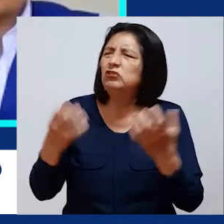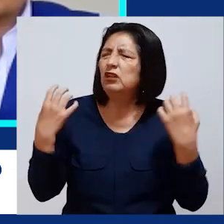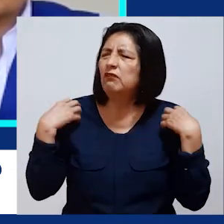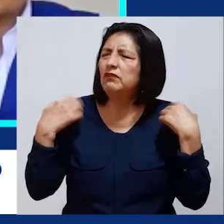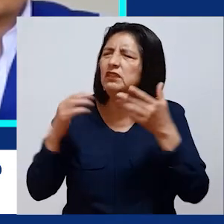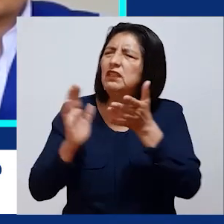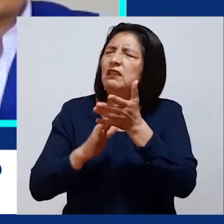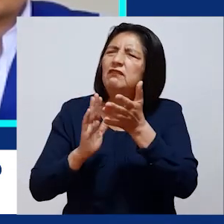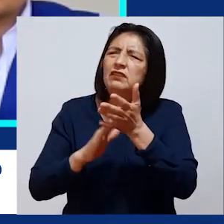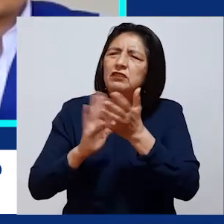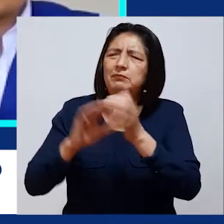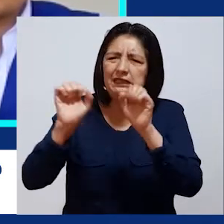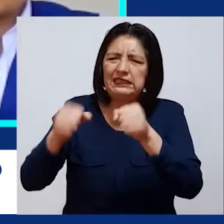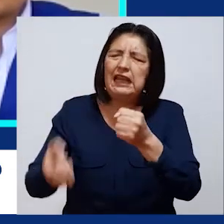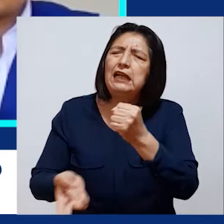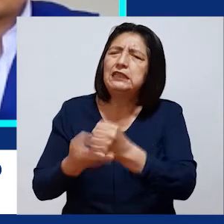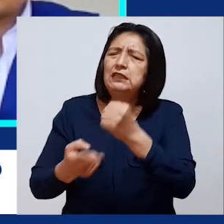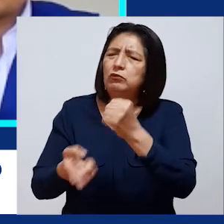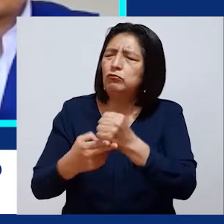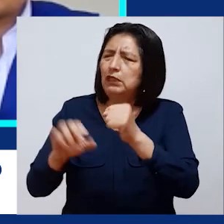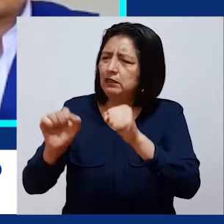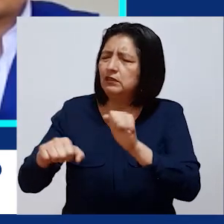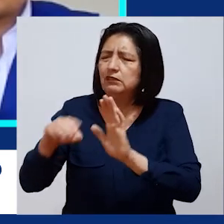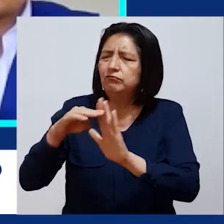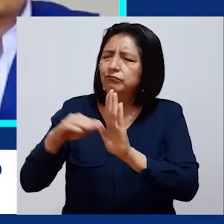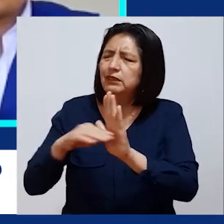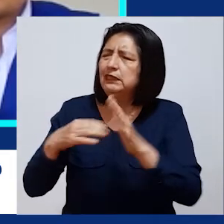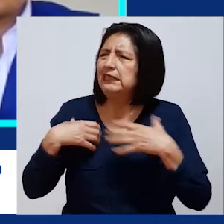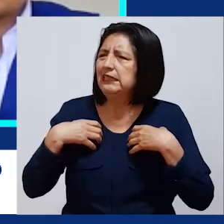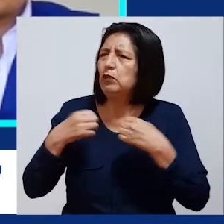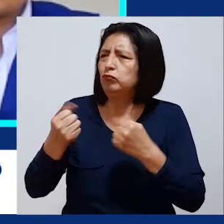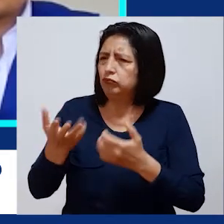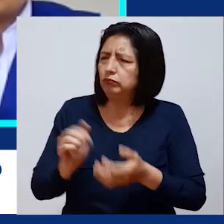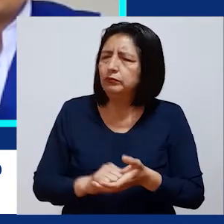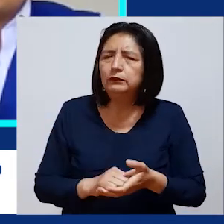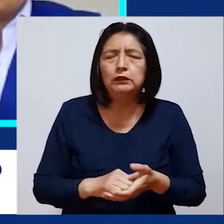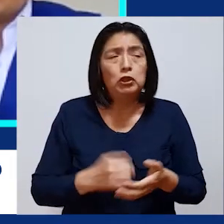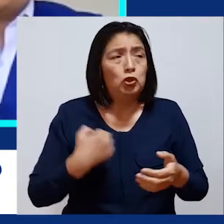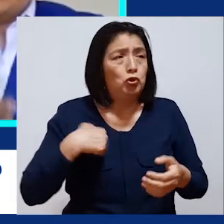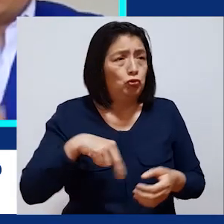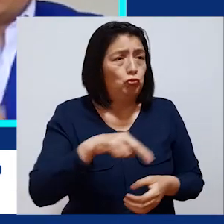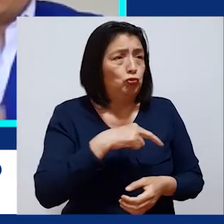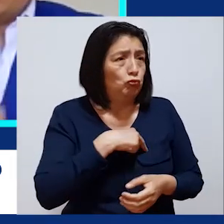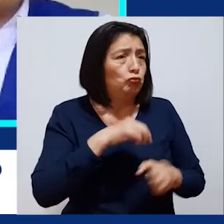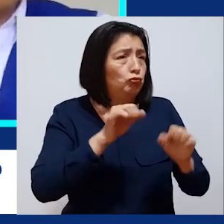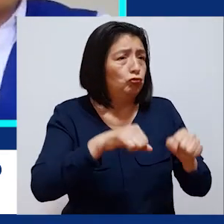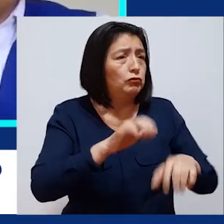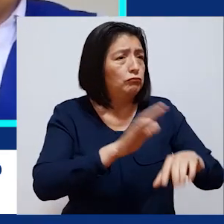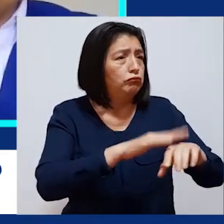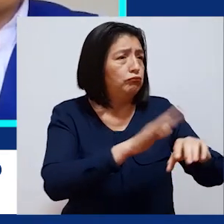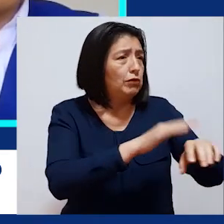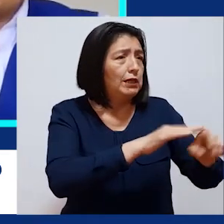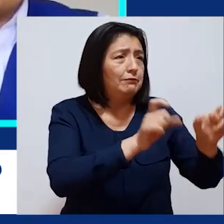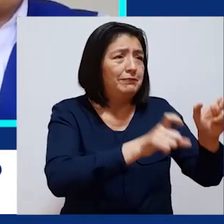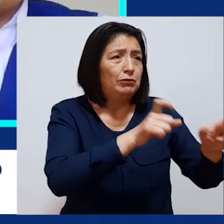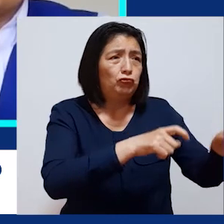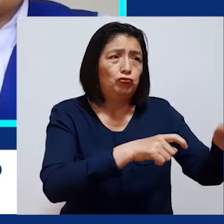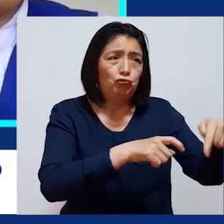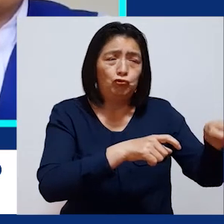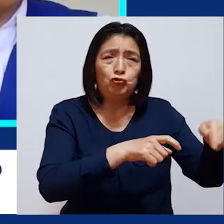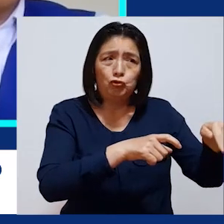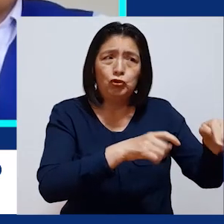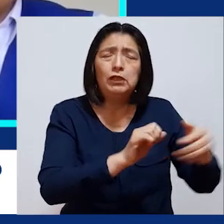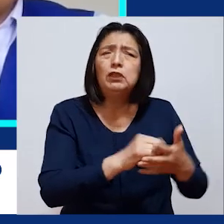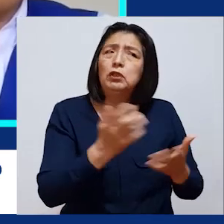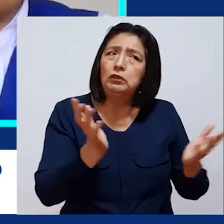realizó la Oficina de la Defensoría del Pueblo para garantizar las medidas sanitarias? Hemos podido también alertar a la